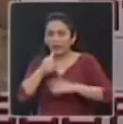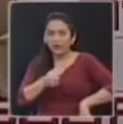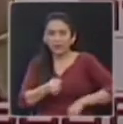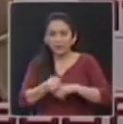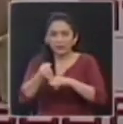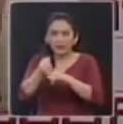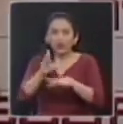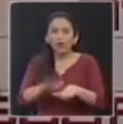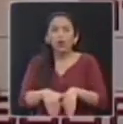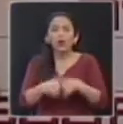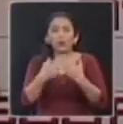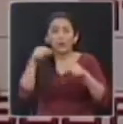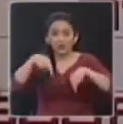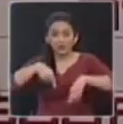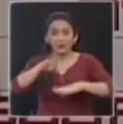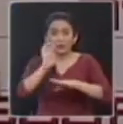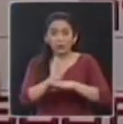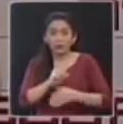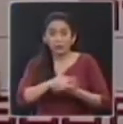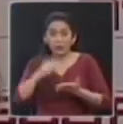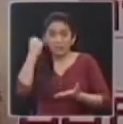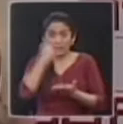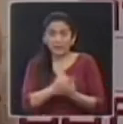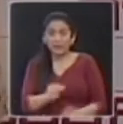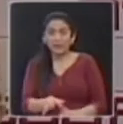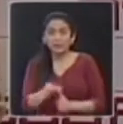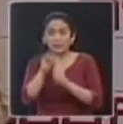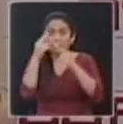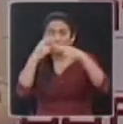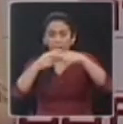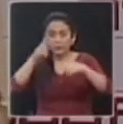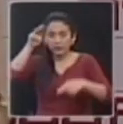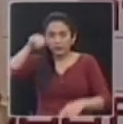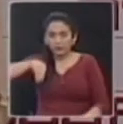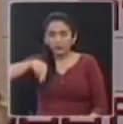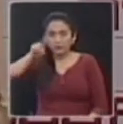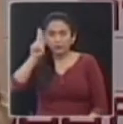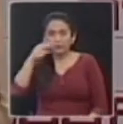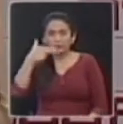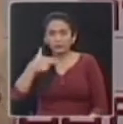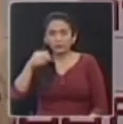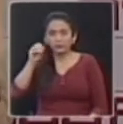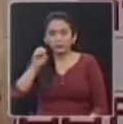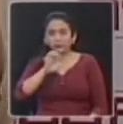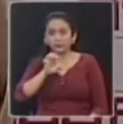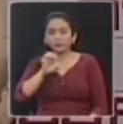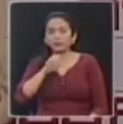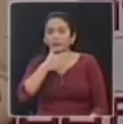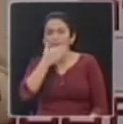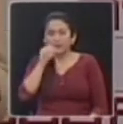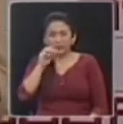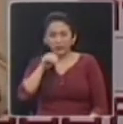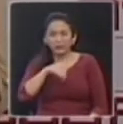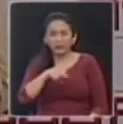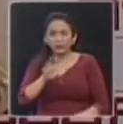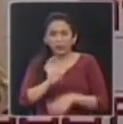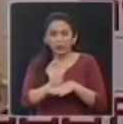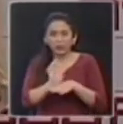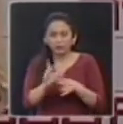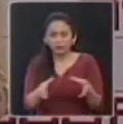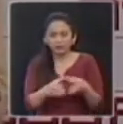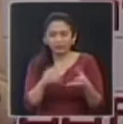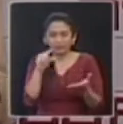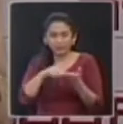sello de Mucho Mejor Ecuador y el de la AEI. Y con esto, lograr que con la fuerza que ya tiene la huella de Mucho